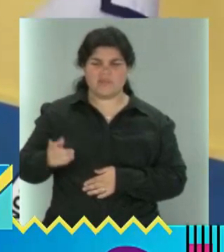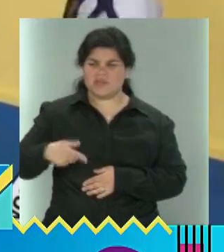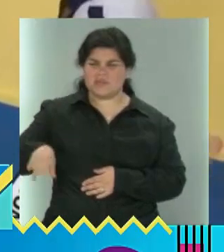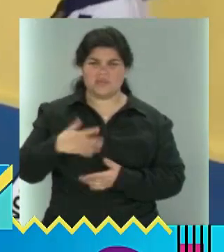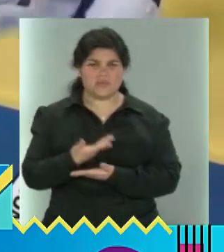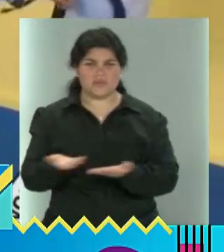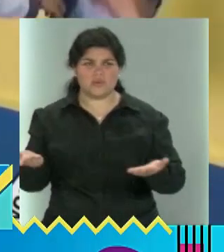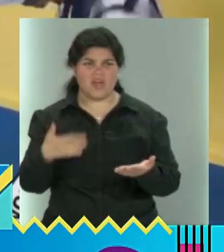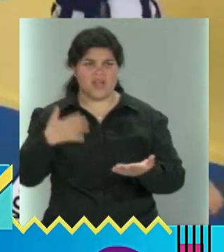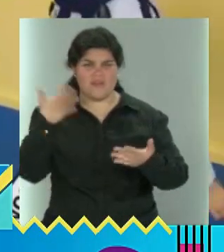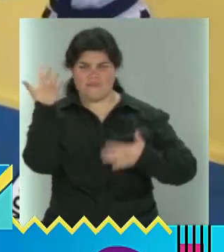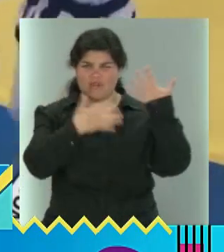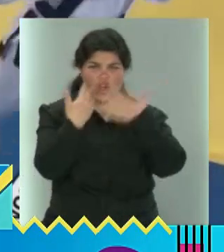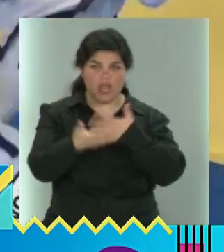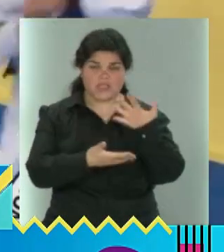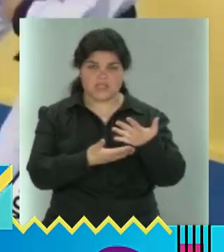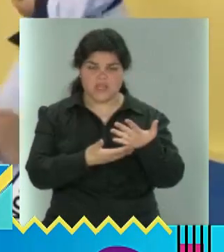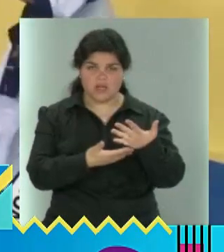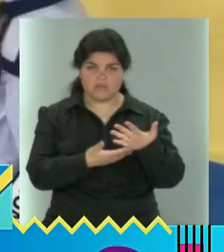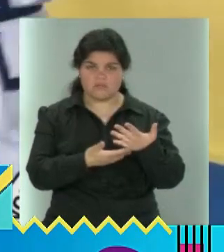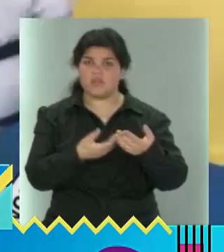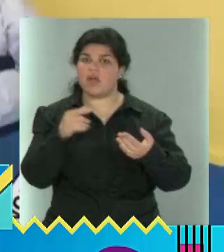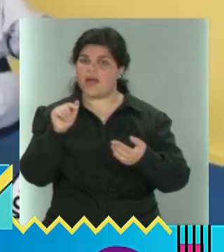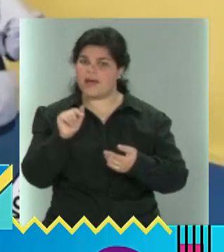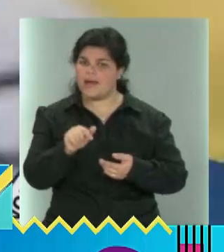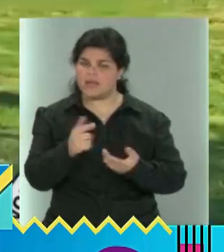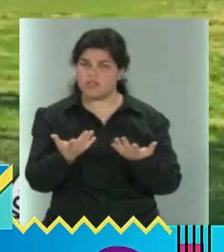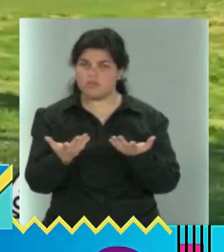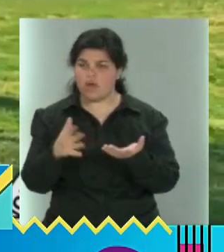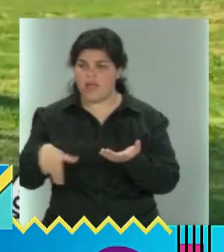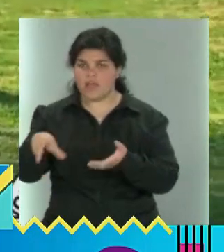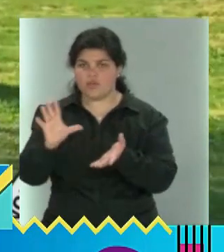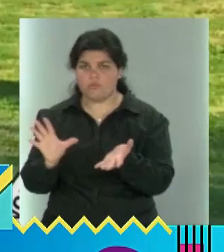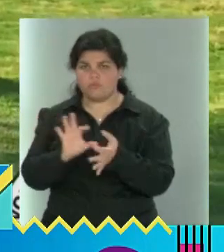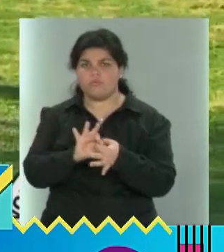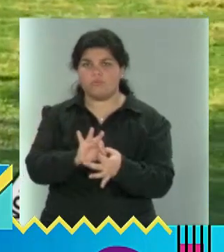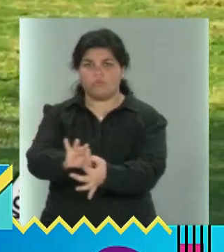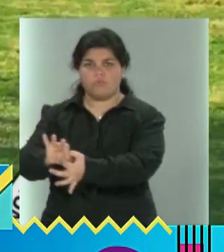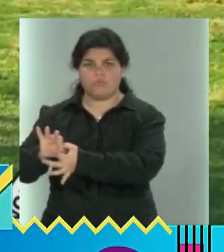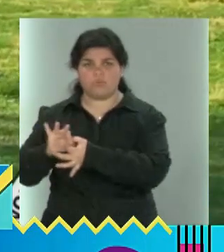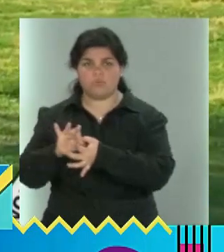y con violencia los dominaban. Entonces, cómo los otros se unían para poder